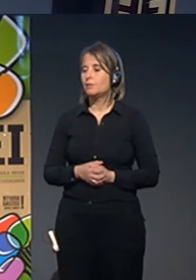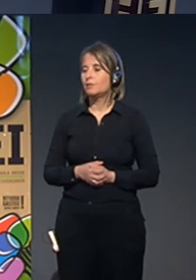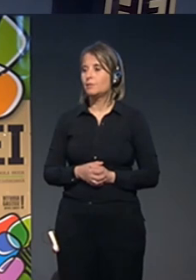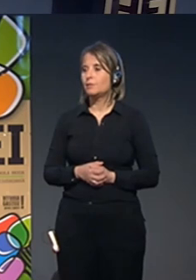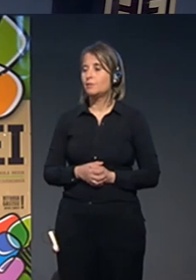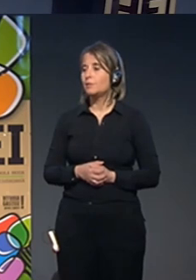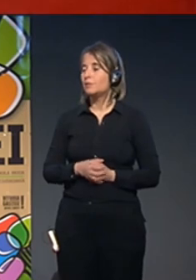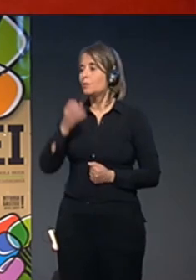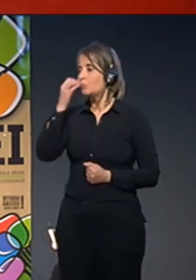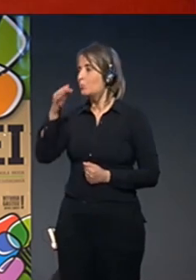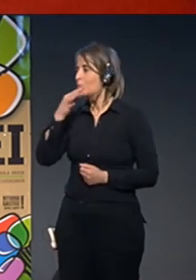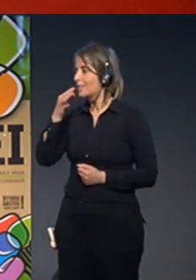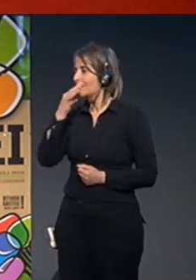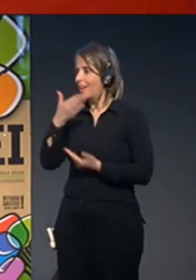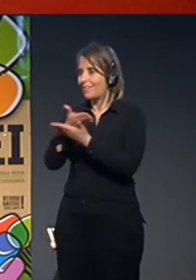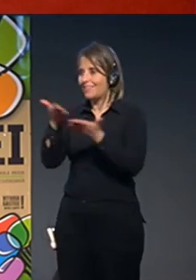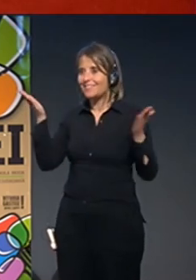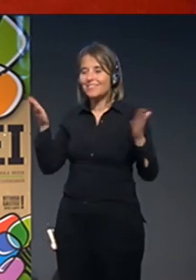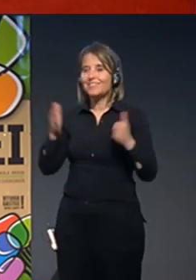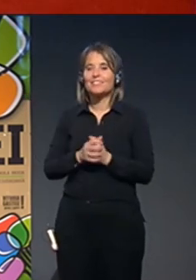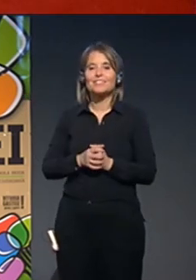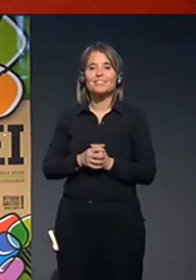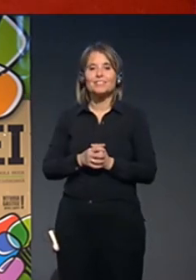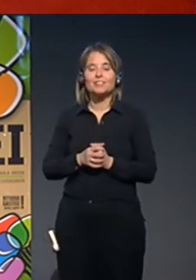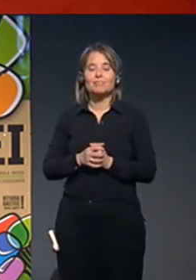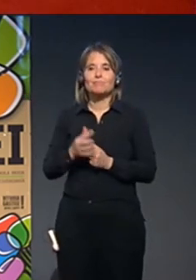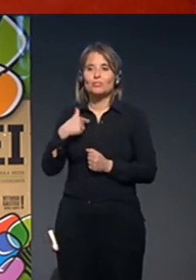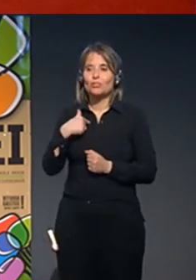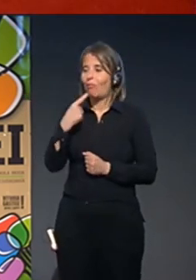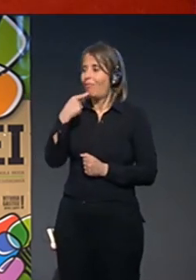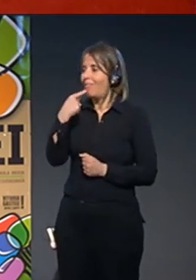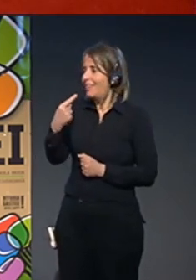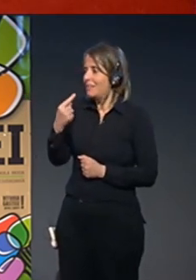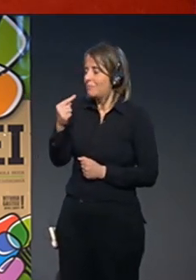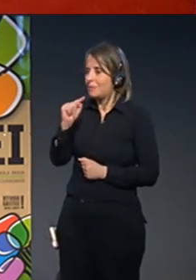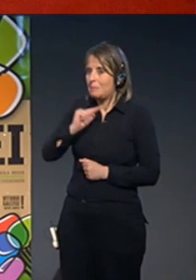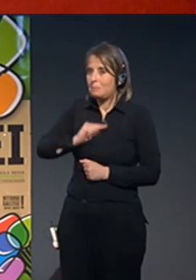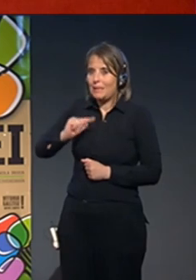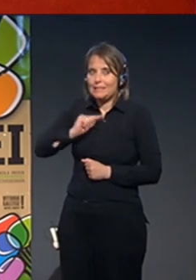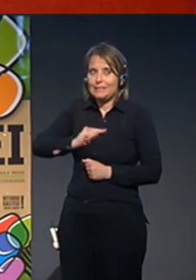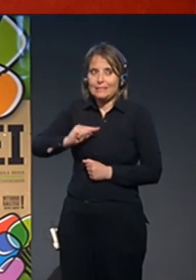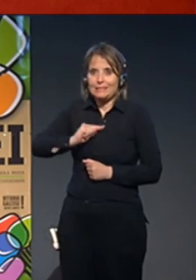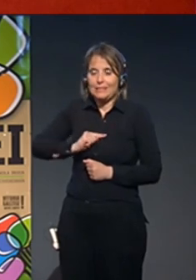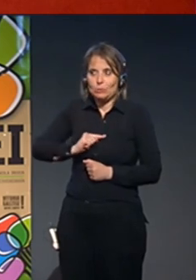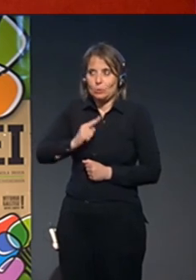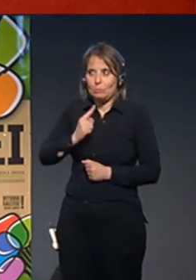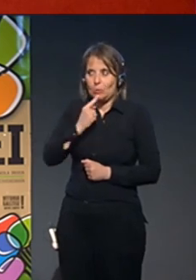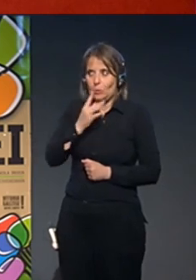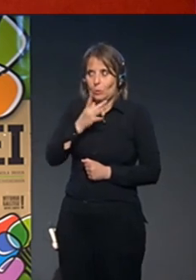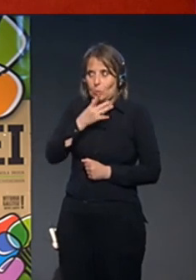Bueno pues Buenas tardes a todos y Bueno pues tengo que decir que me siento un poquito o mucho